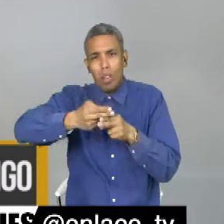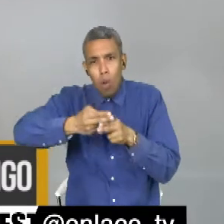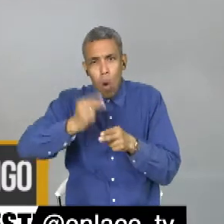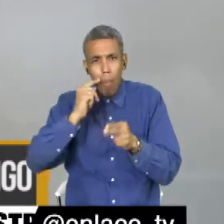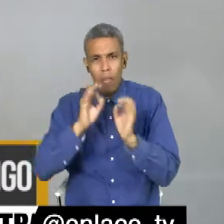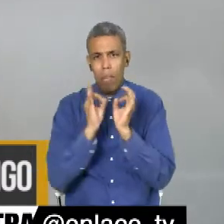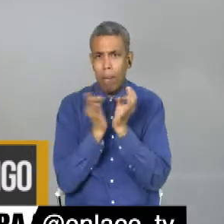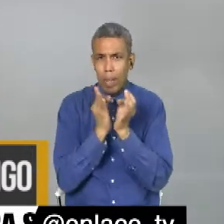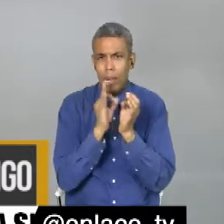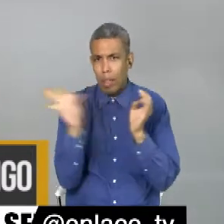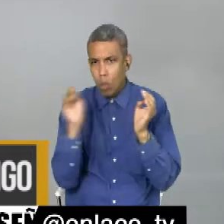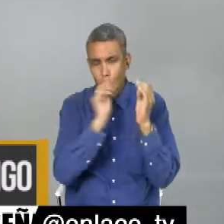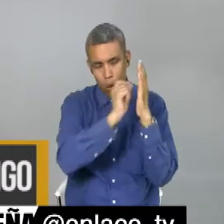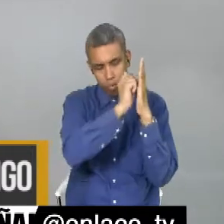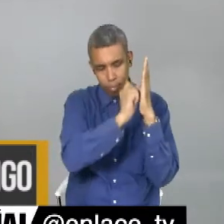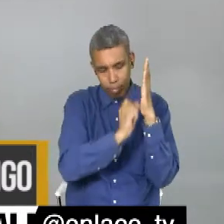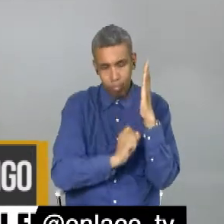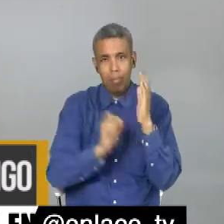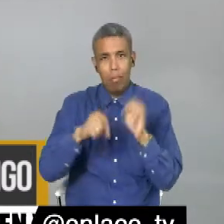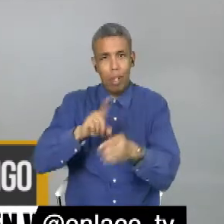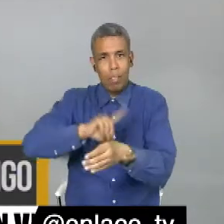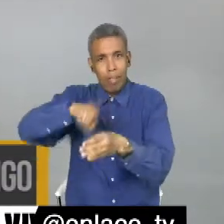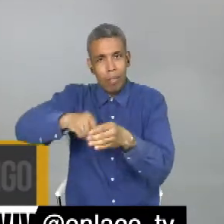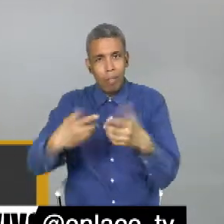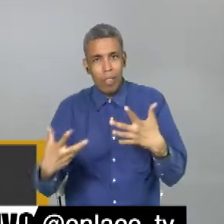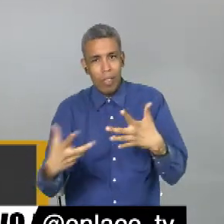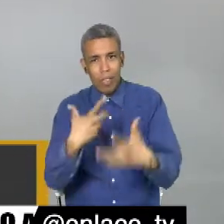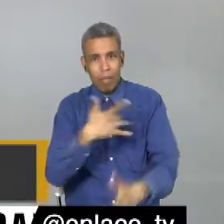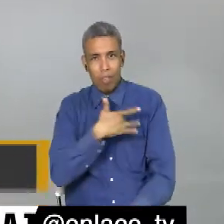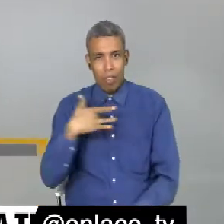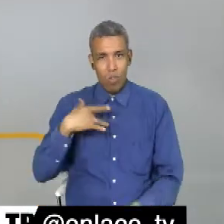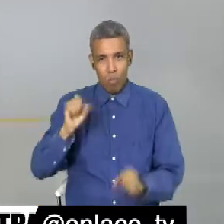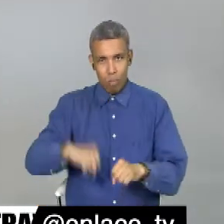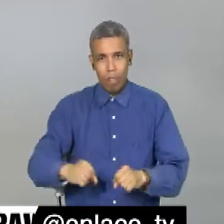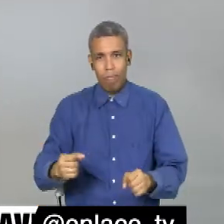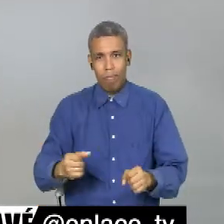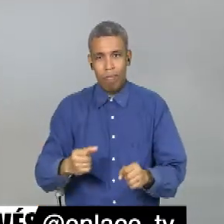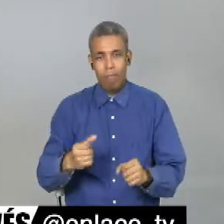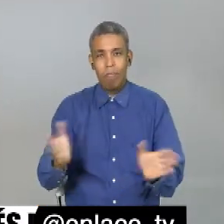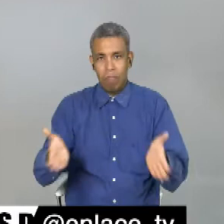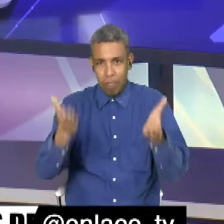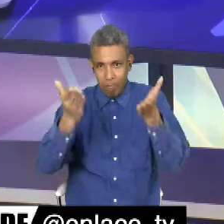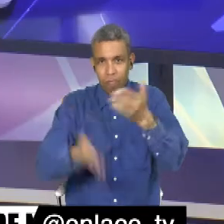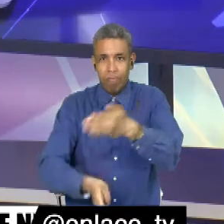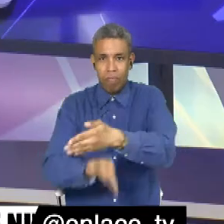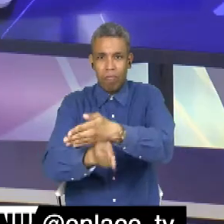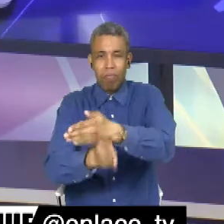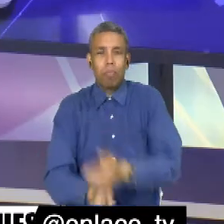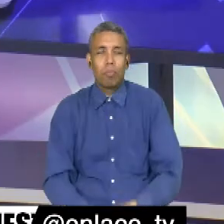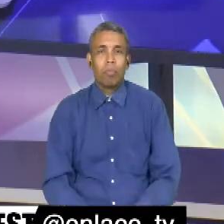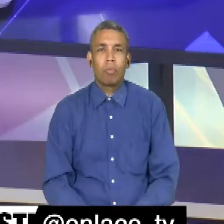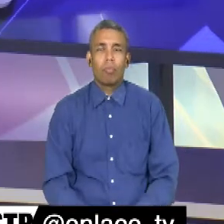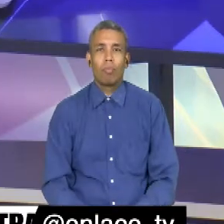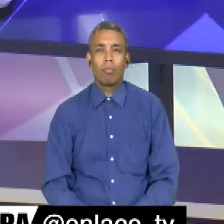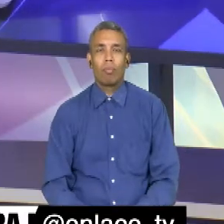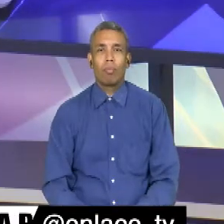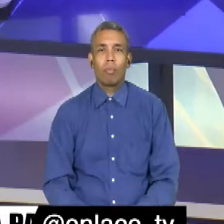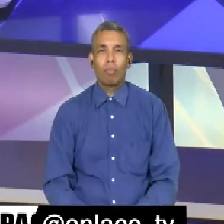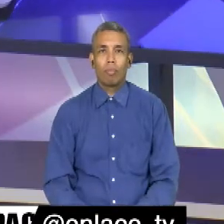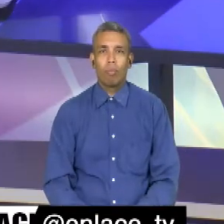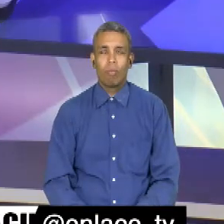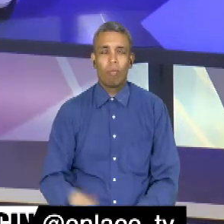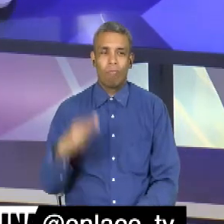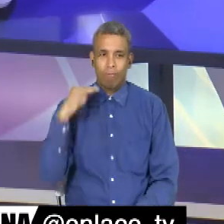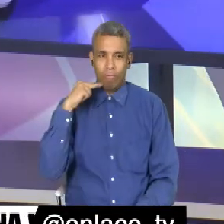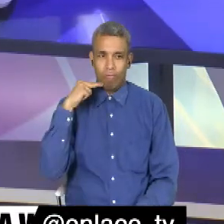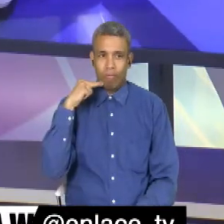mañana a 12 del mediodía. La información por el momento, continúen ustedes con más Enlace Noticias. Buenas tardes. Neila, gracias. Y el